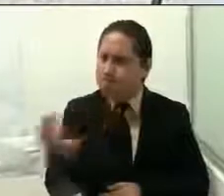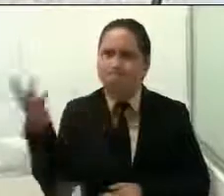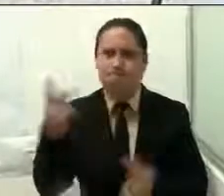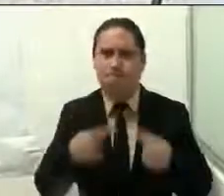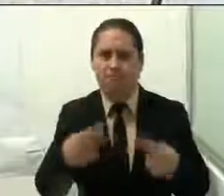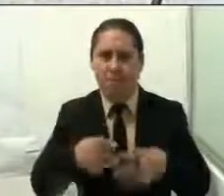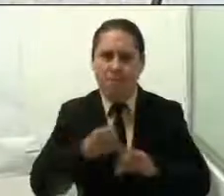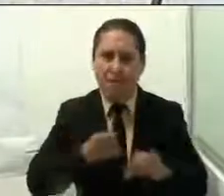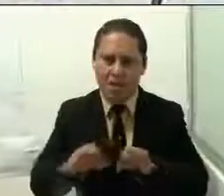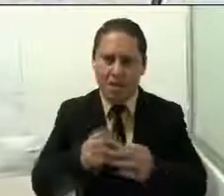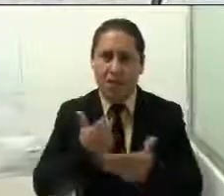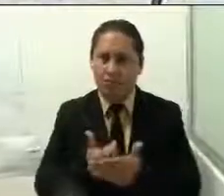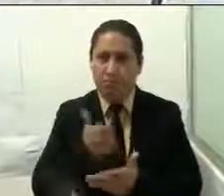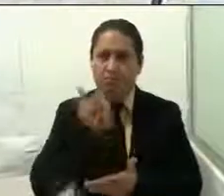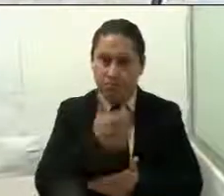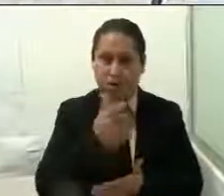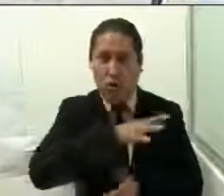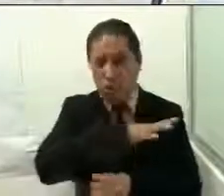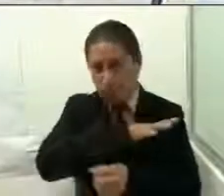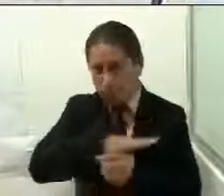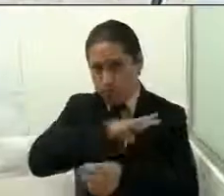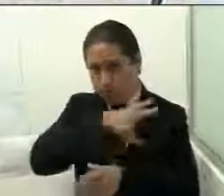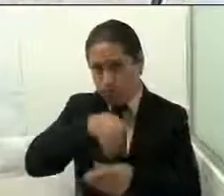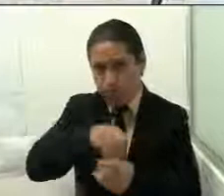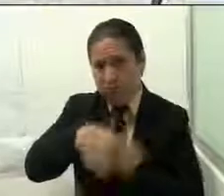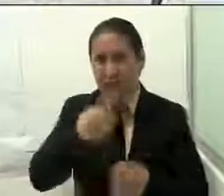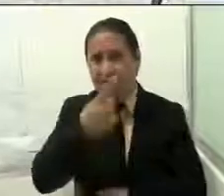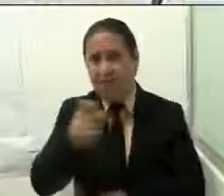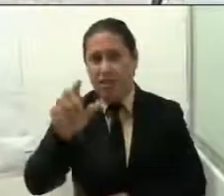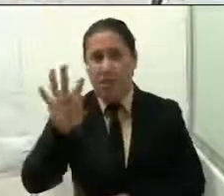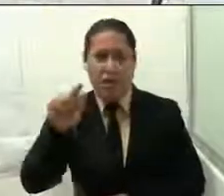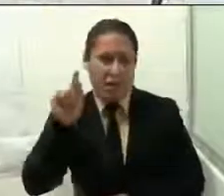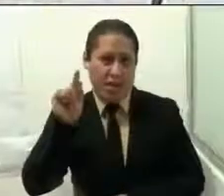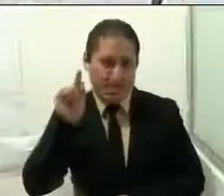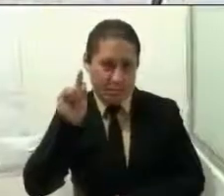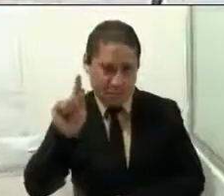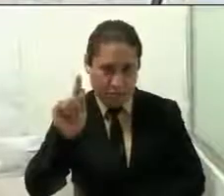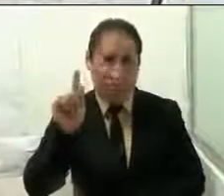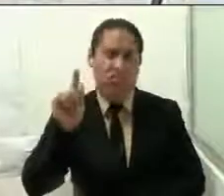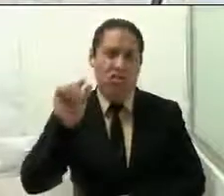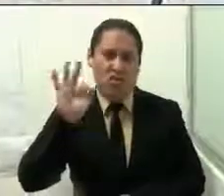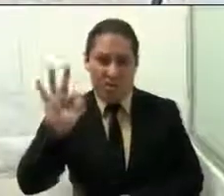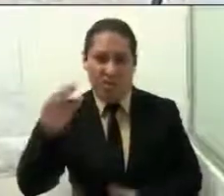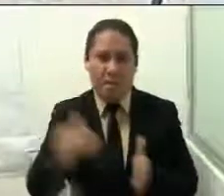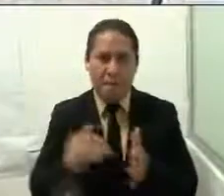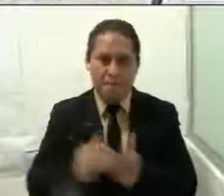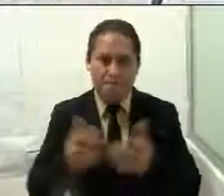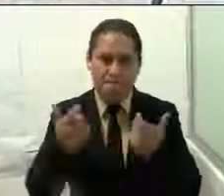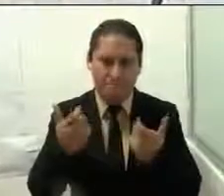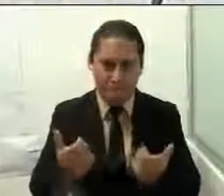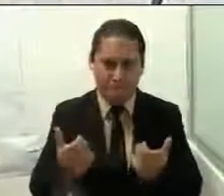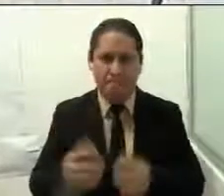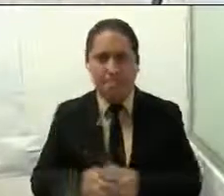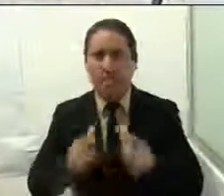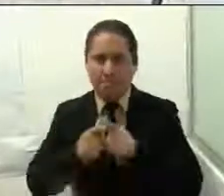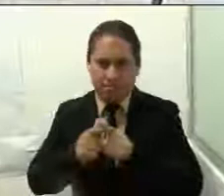con una inversión acumulada de 140 y 3.8 millones de pesos se continúa la